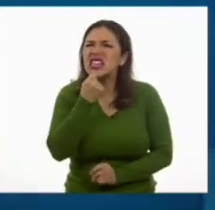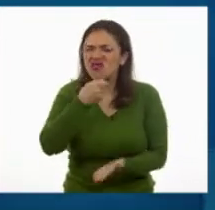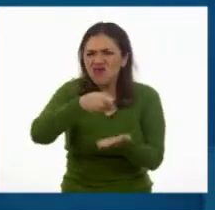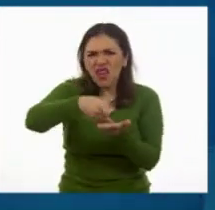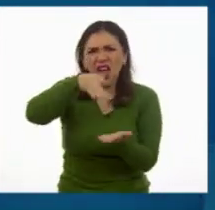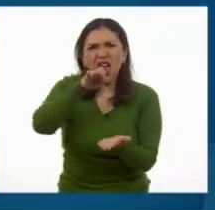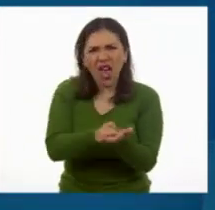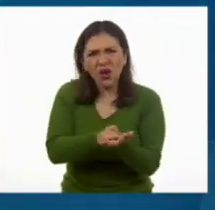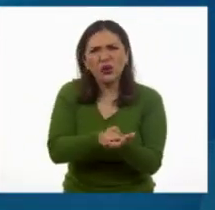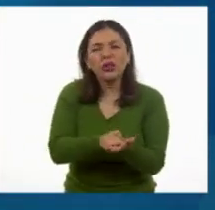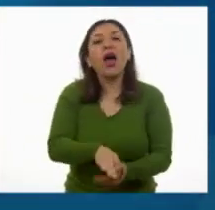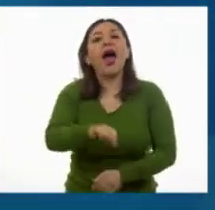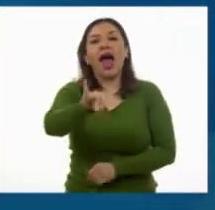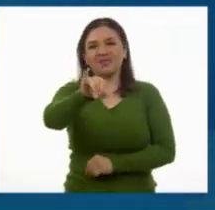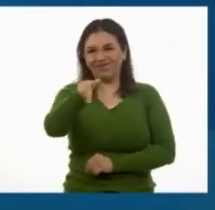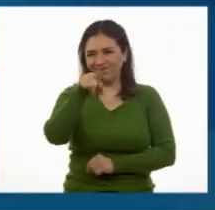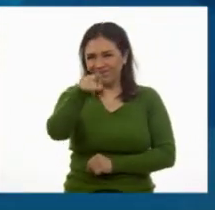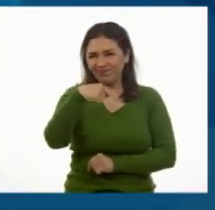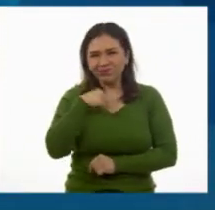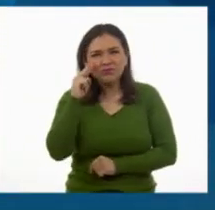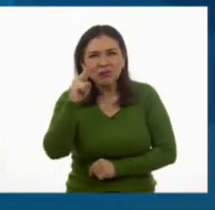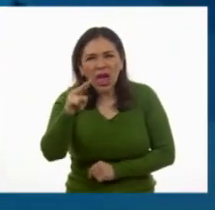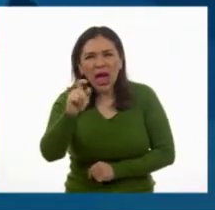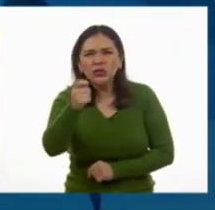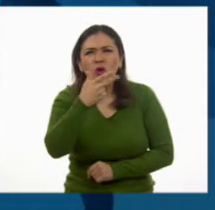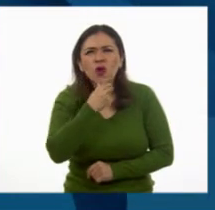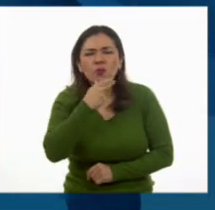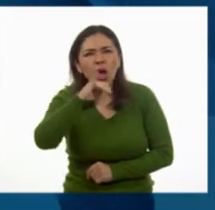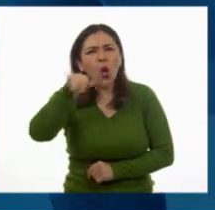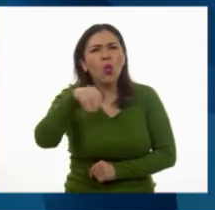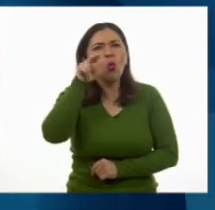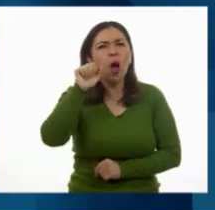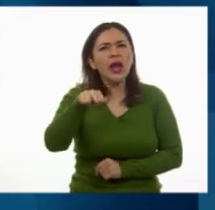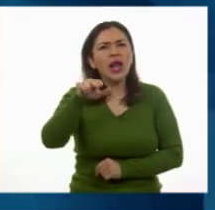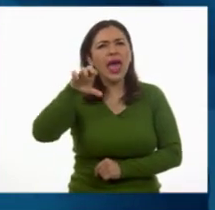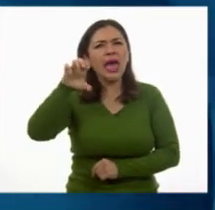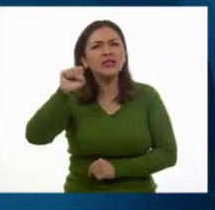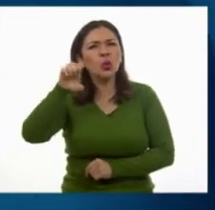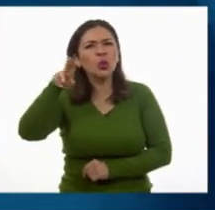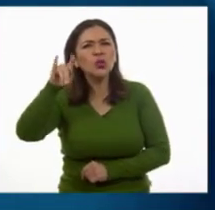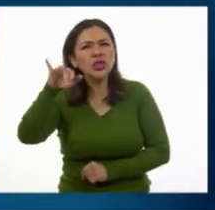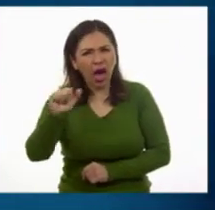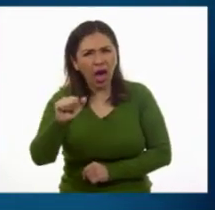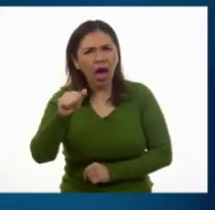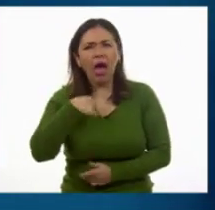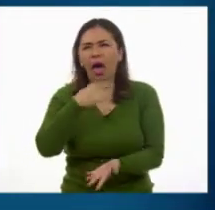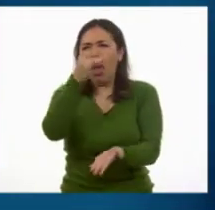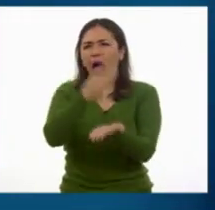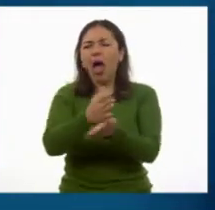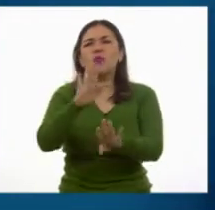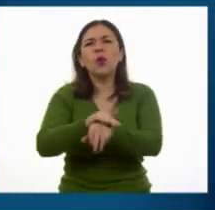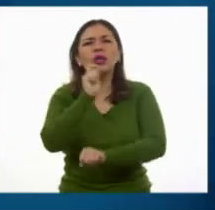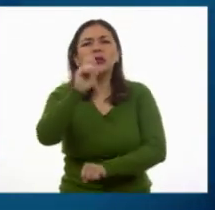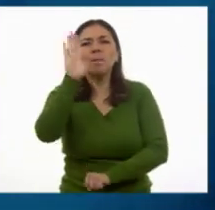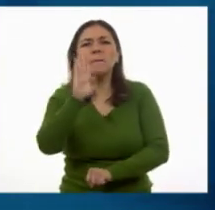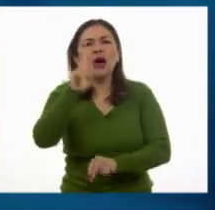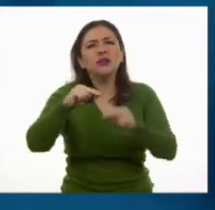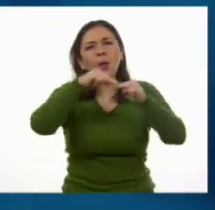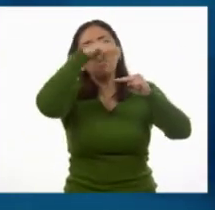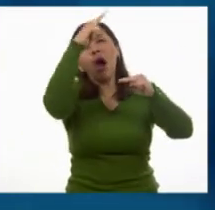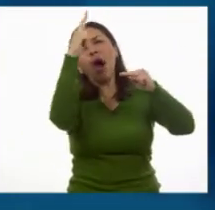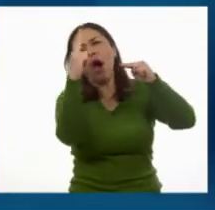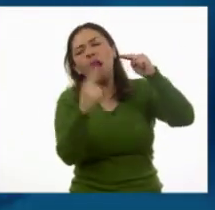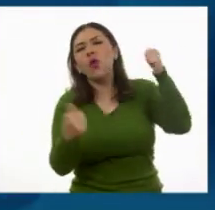héroes. Sí, claro, es, según yo, Juan Escutia. ¿Verdad, maestra? Bueno, yo lo identifico porque parece que está cayendo al